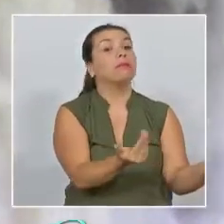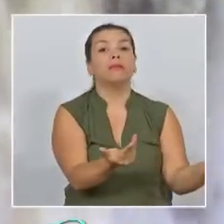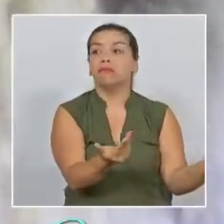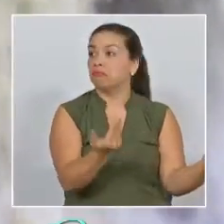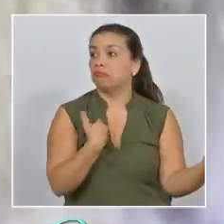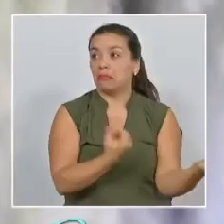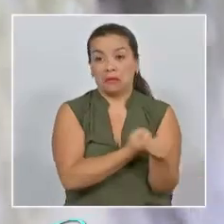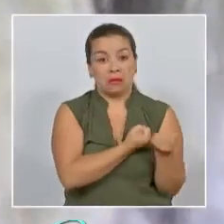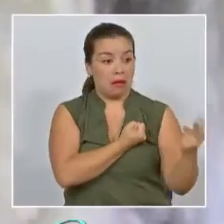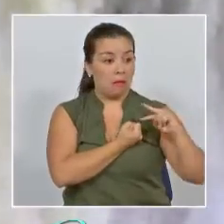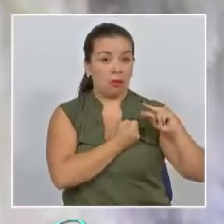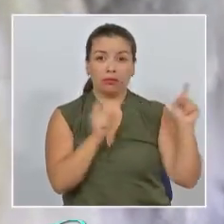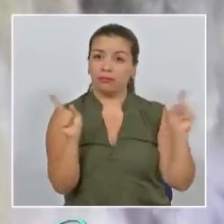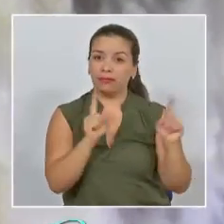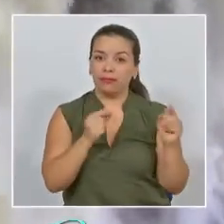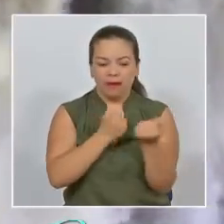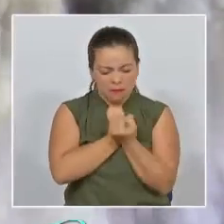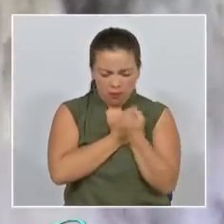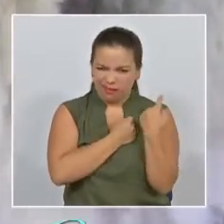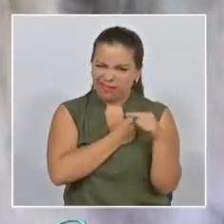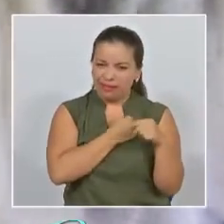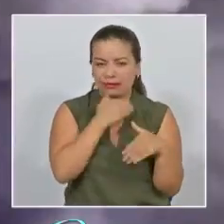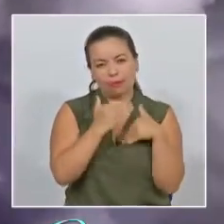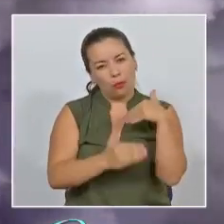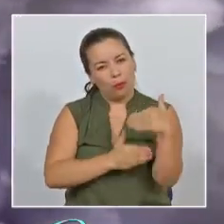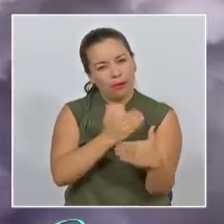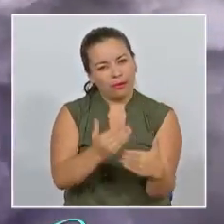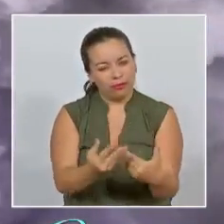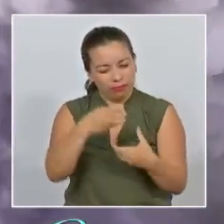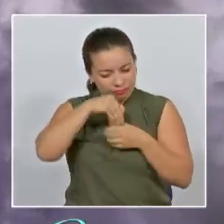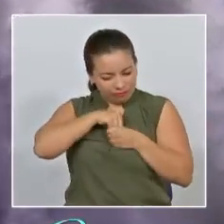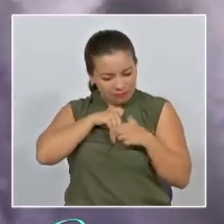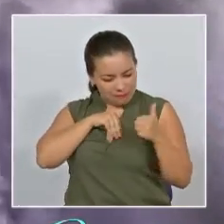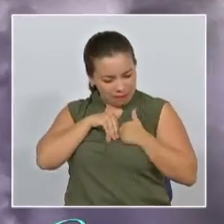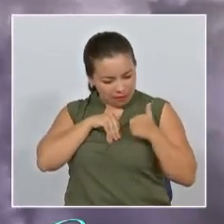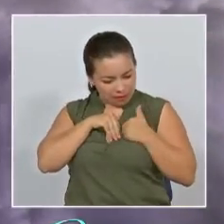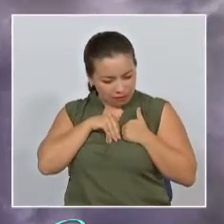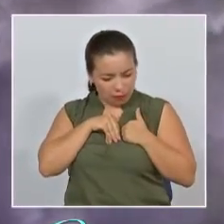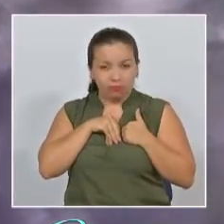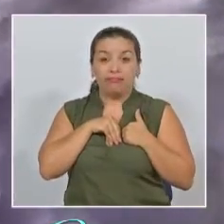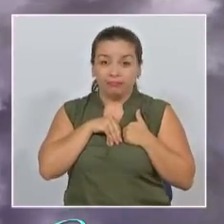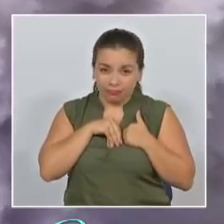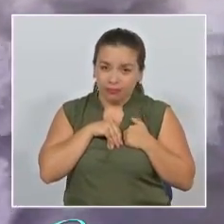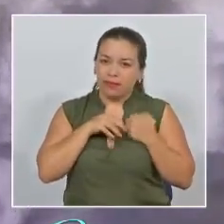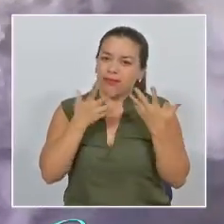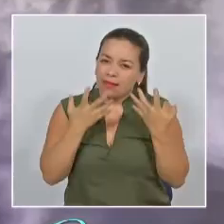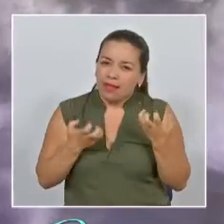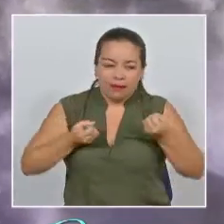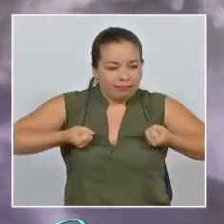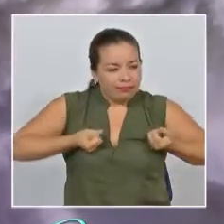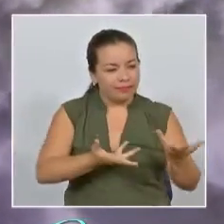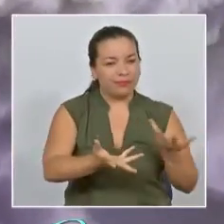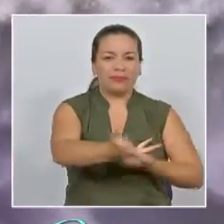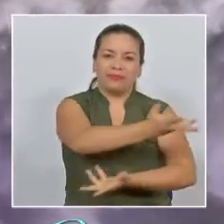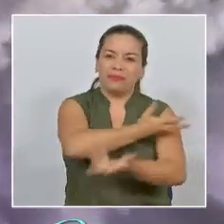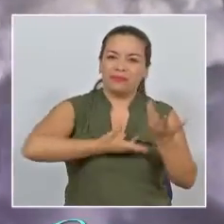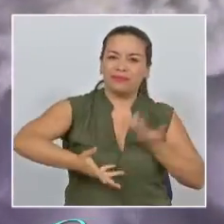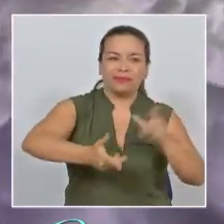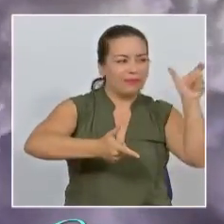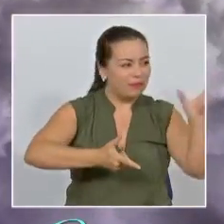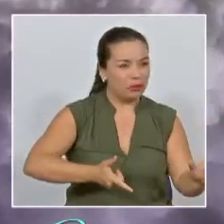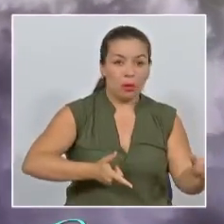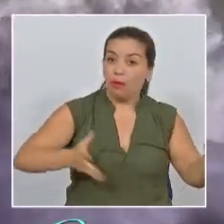amor. El amor es un proceso interno entre ti y tú mismo que tú deseas compartir con alguien, con